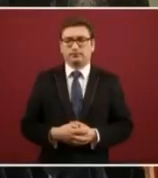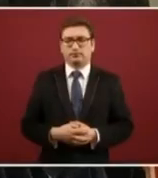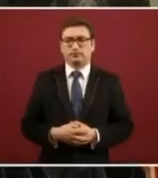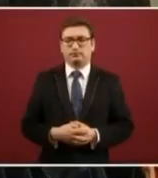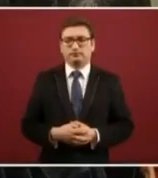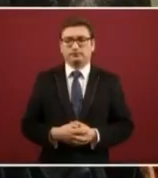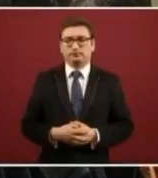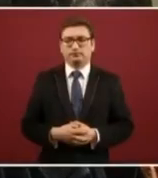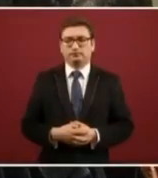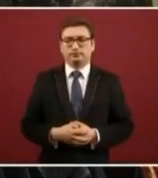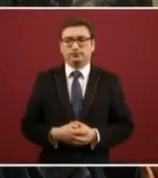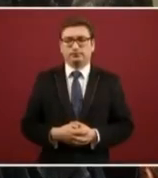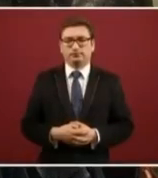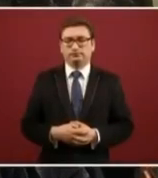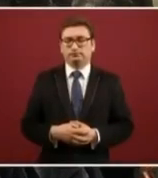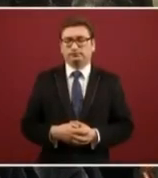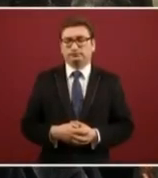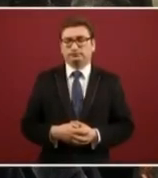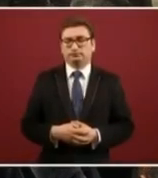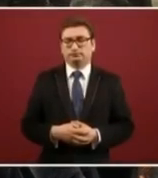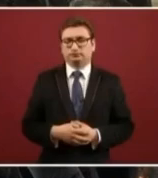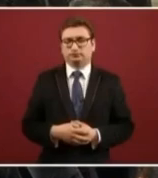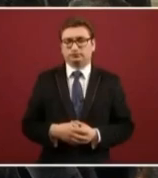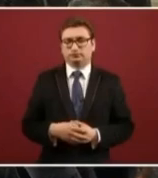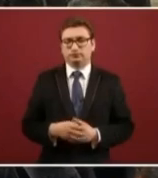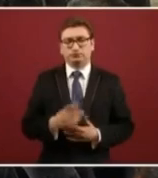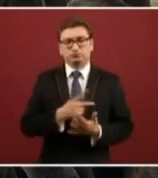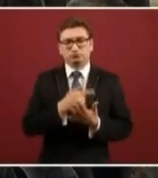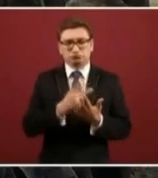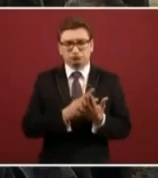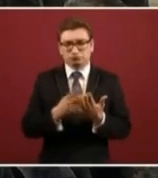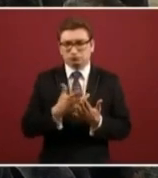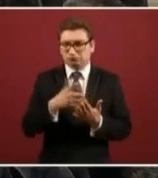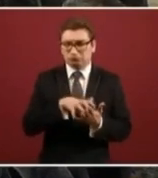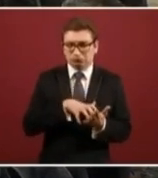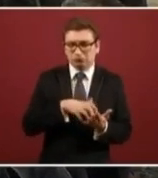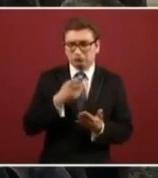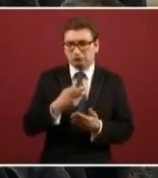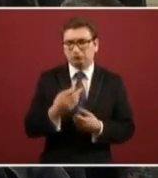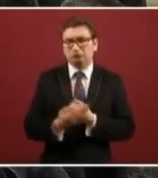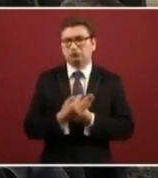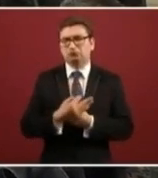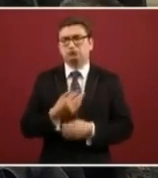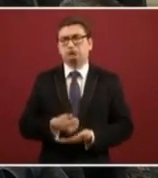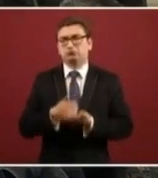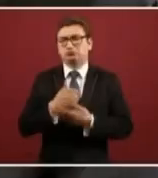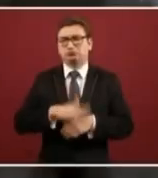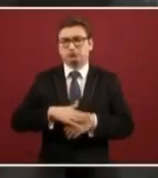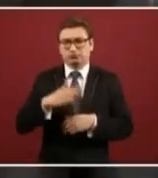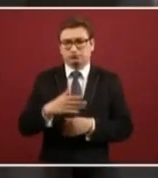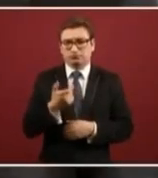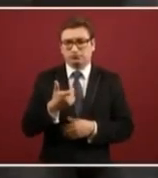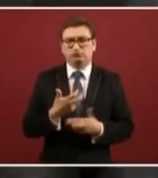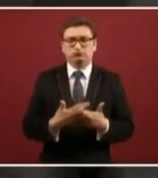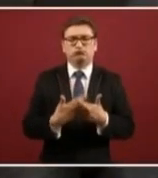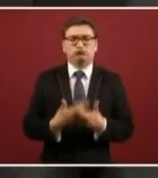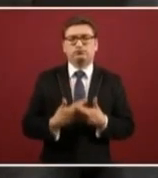más beneficios, se van a liberar más fondos con la